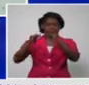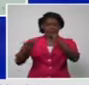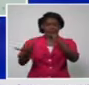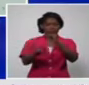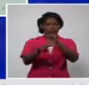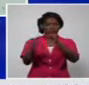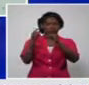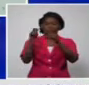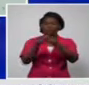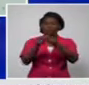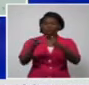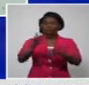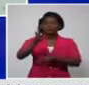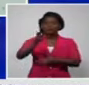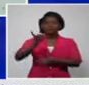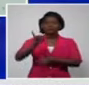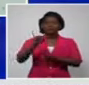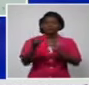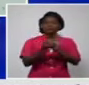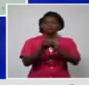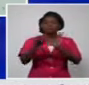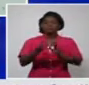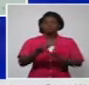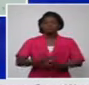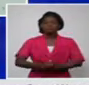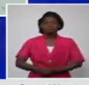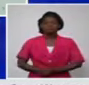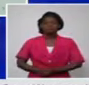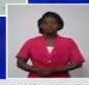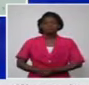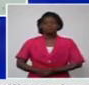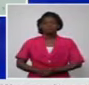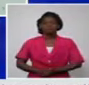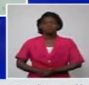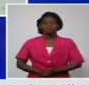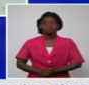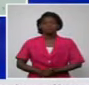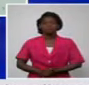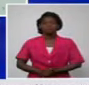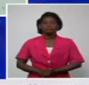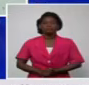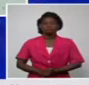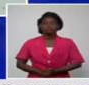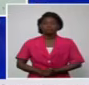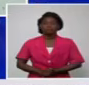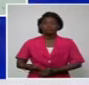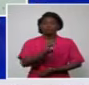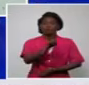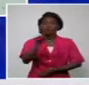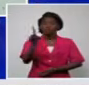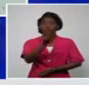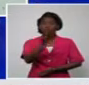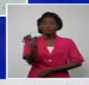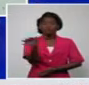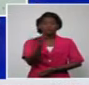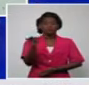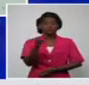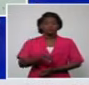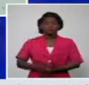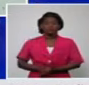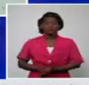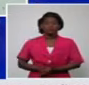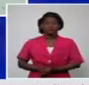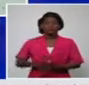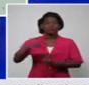ayer, 36 casos, además dispersos en 8 de sus 11 municipios, San Cristóbal con